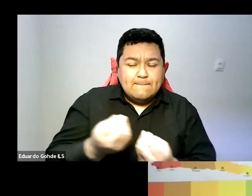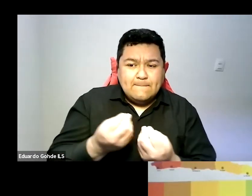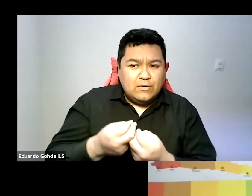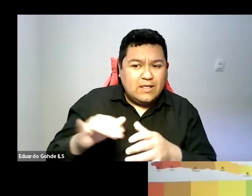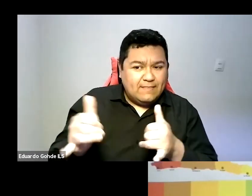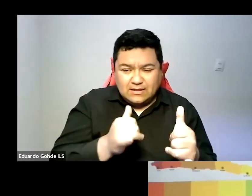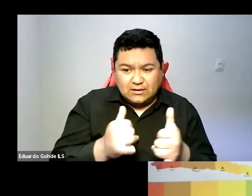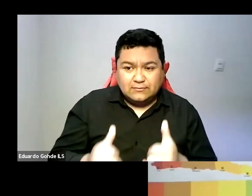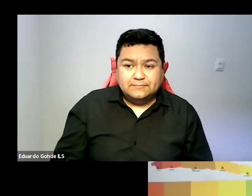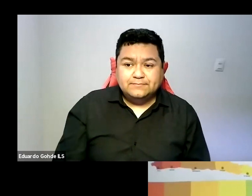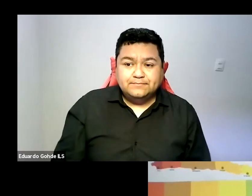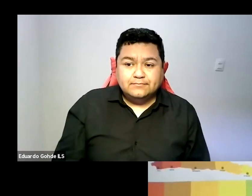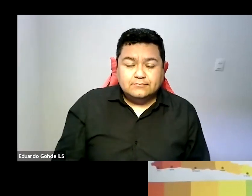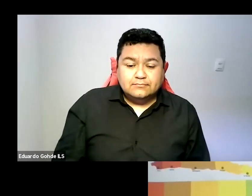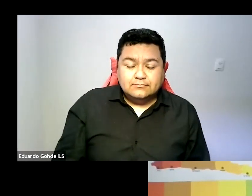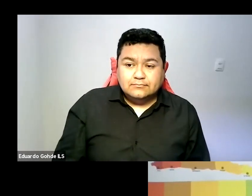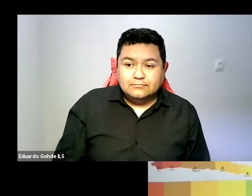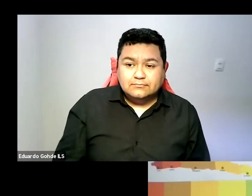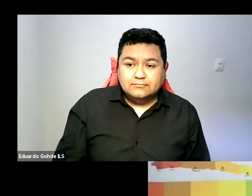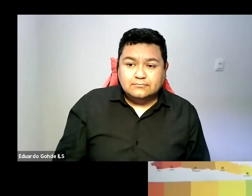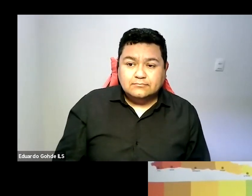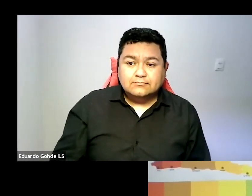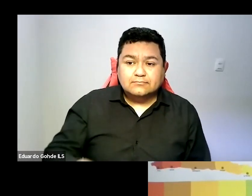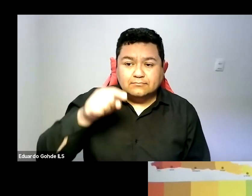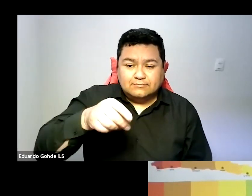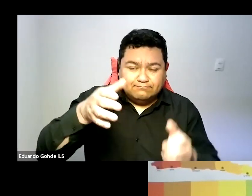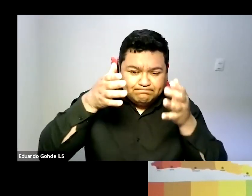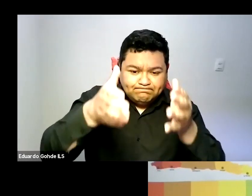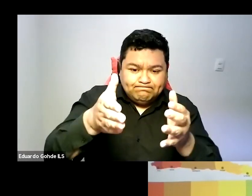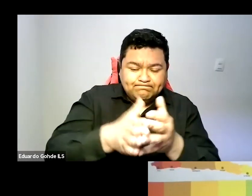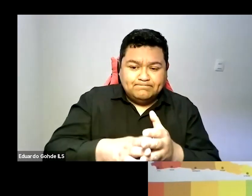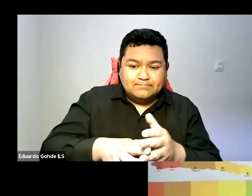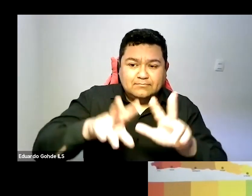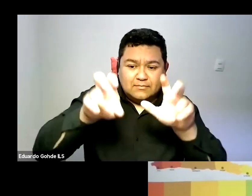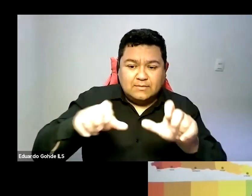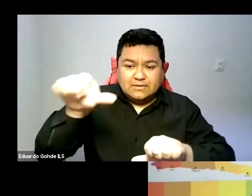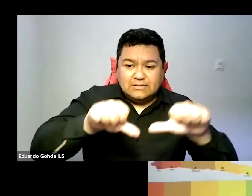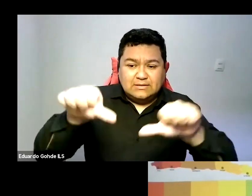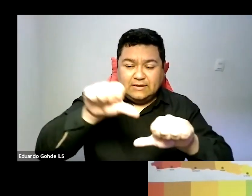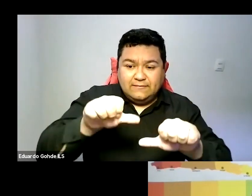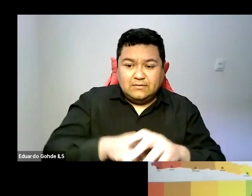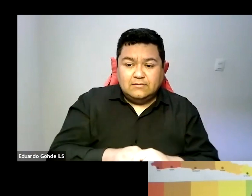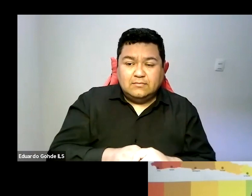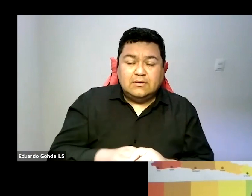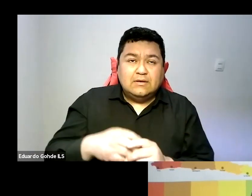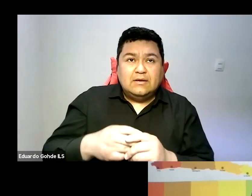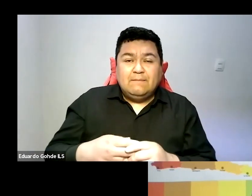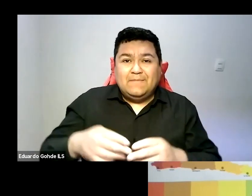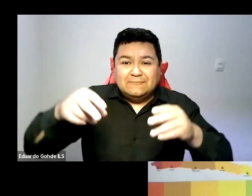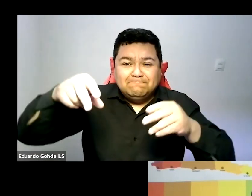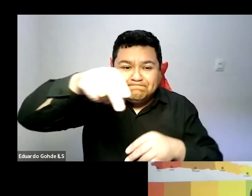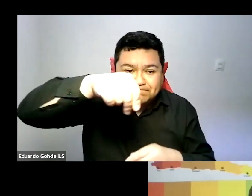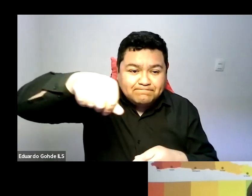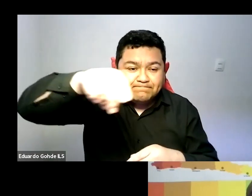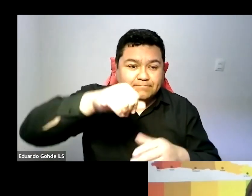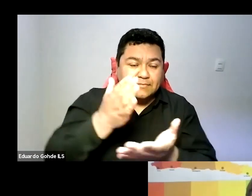¿no? Dotarse de anécdotas científicas para condimentar un poco la clase de ciencias es muy